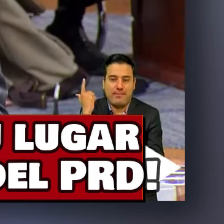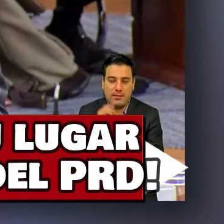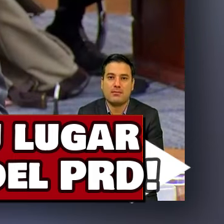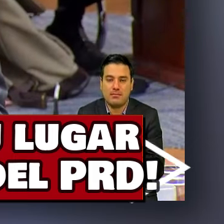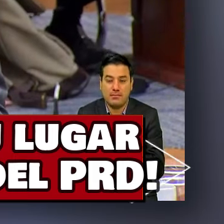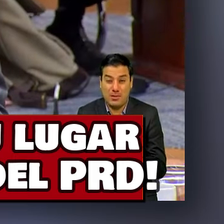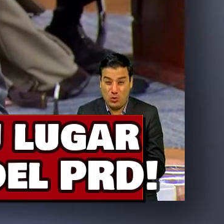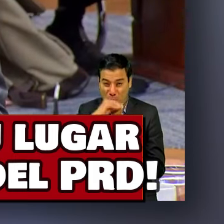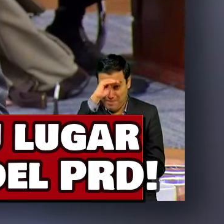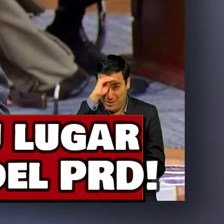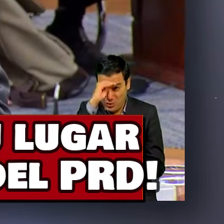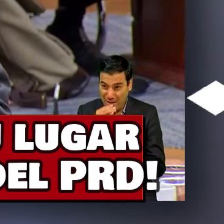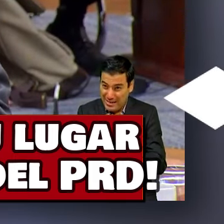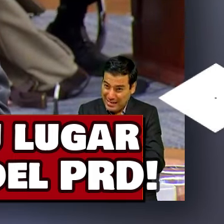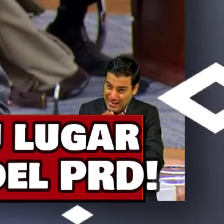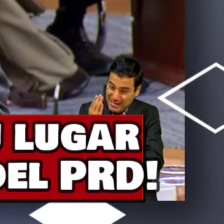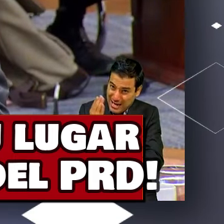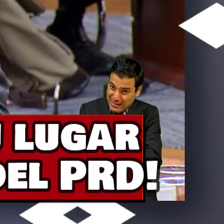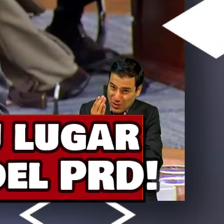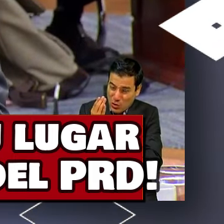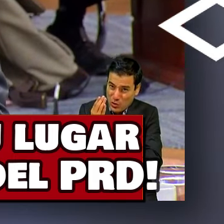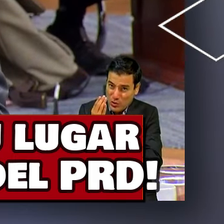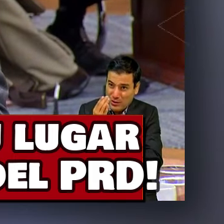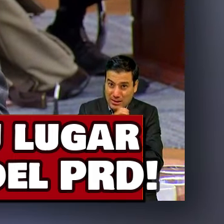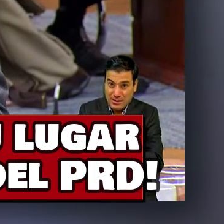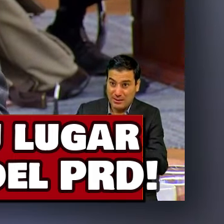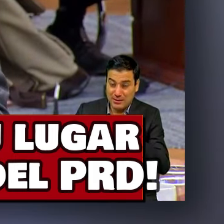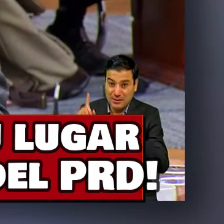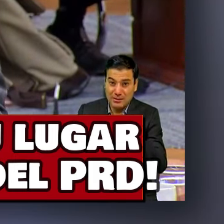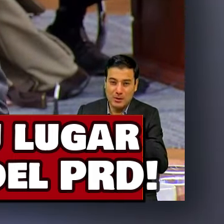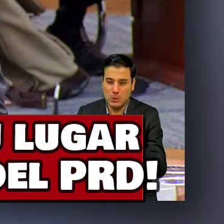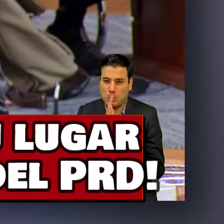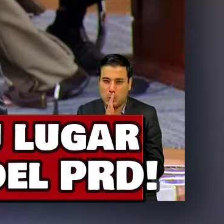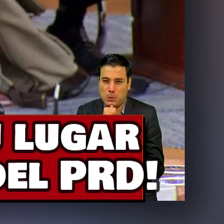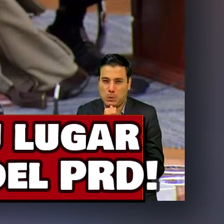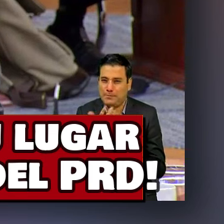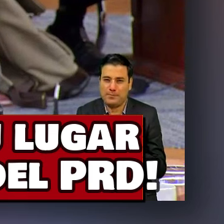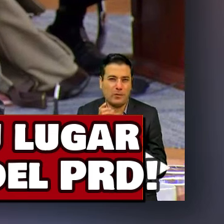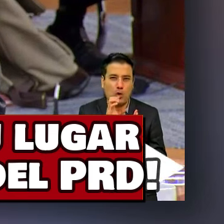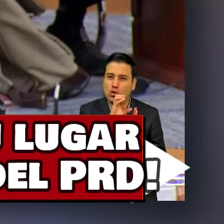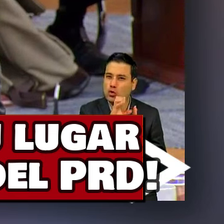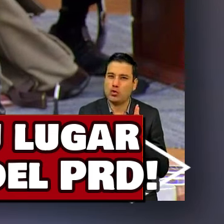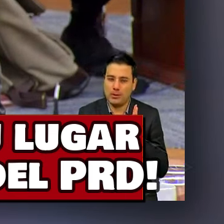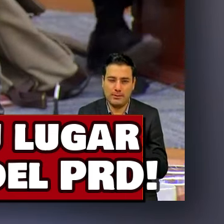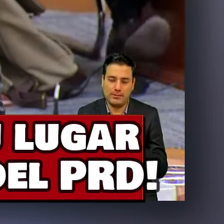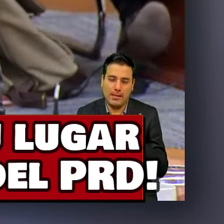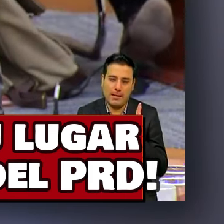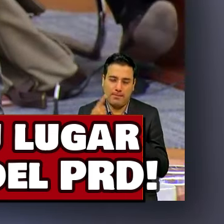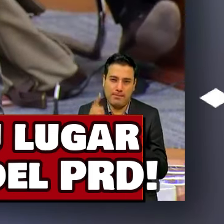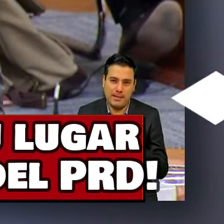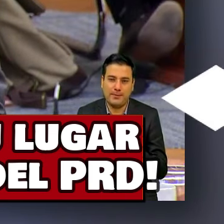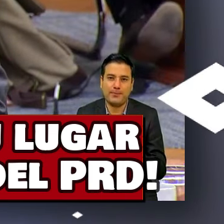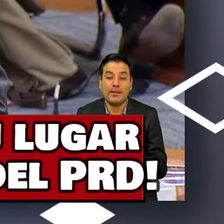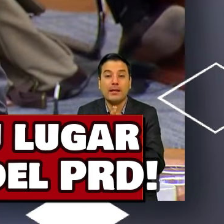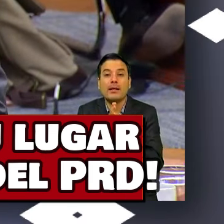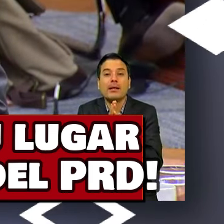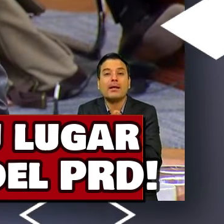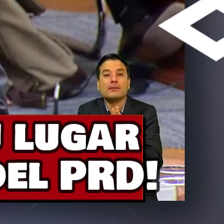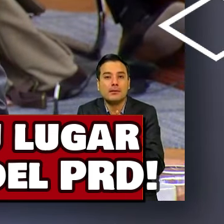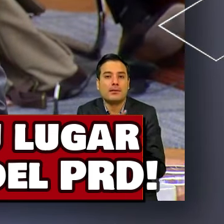imposición de una sanción así de grave me parece que entra en contradicción con el texto constitucional que ordena que las sanciones deben